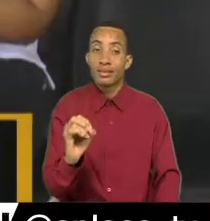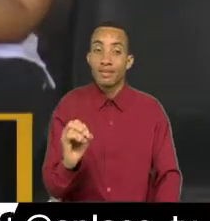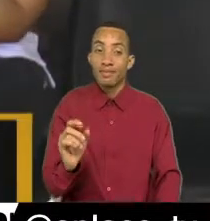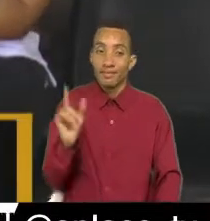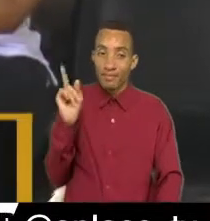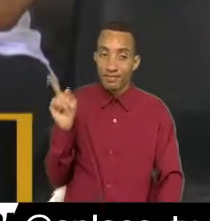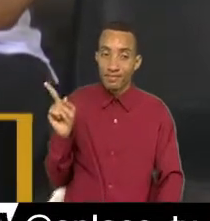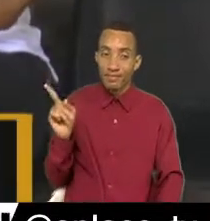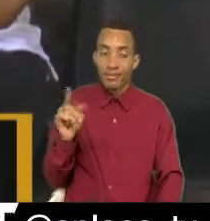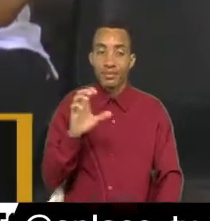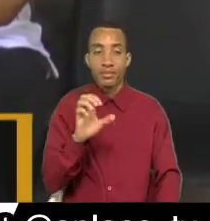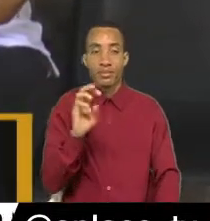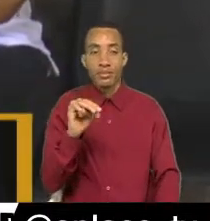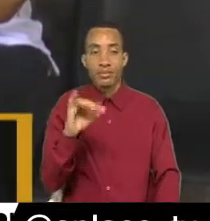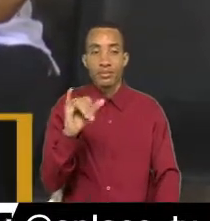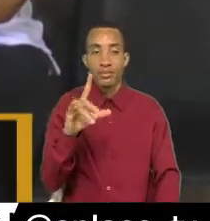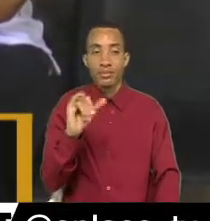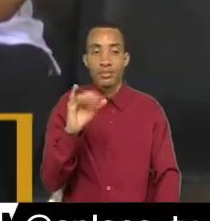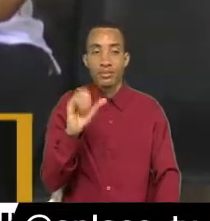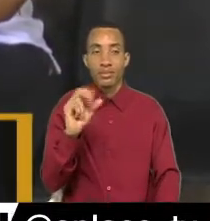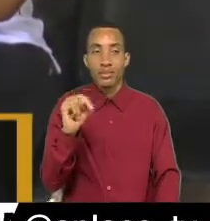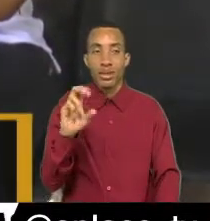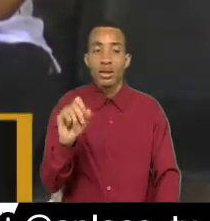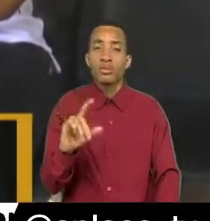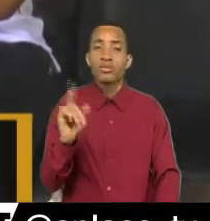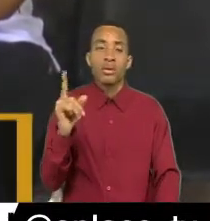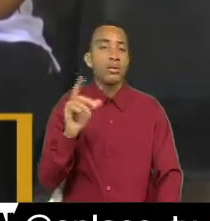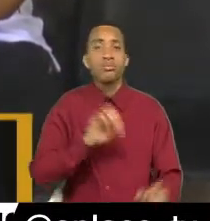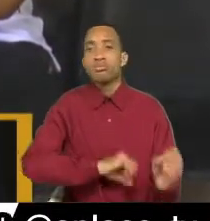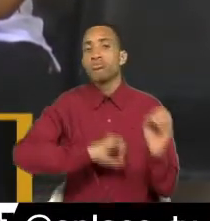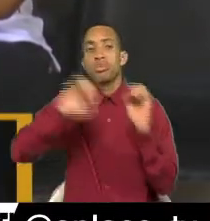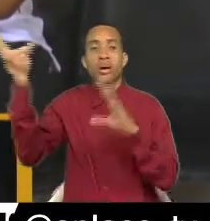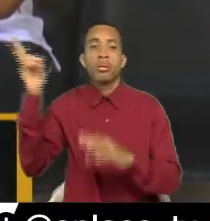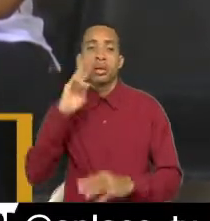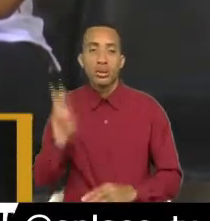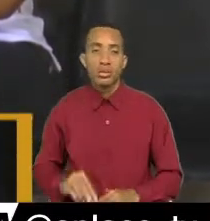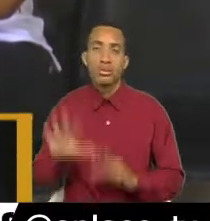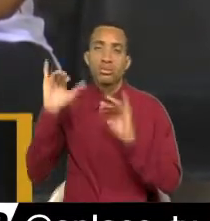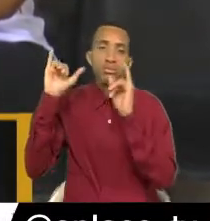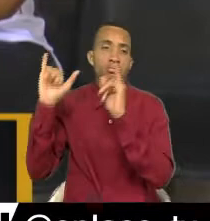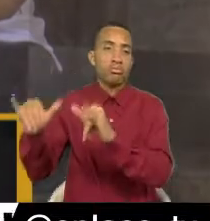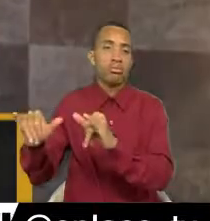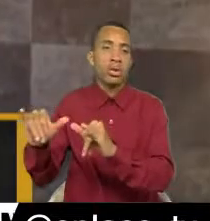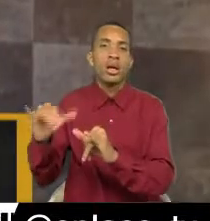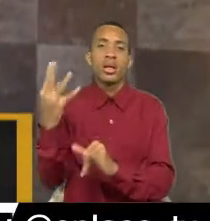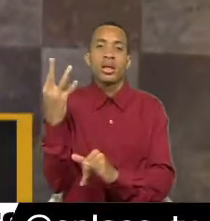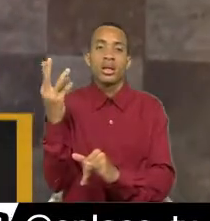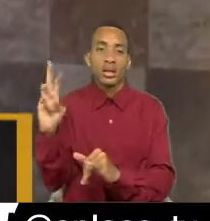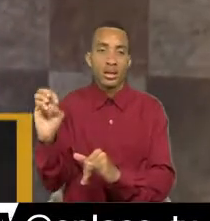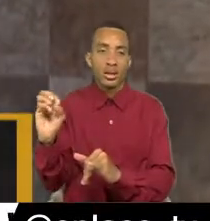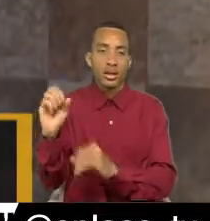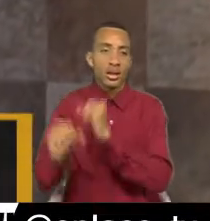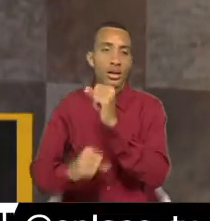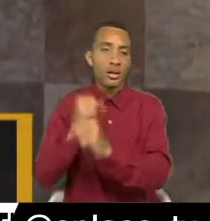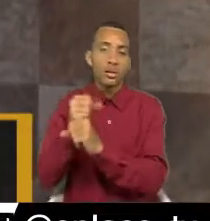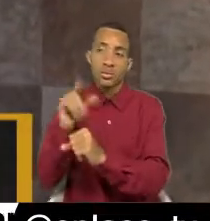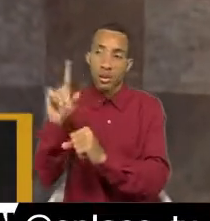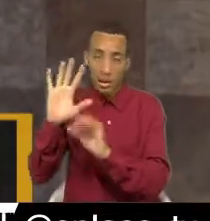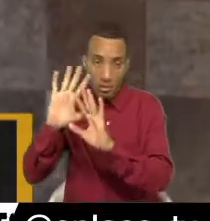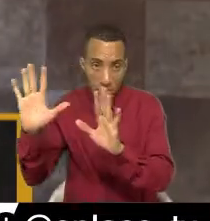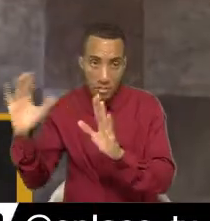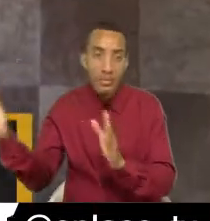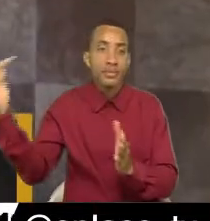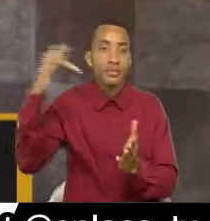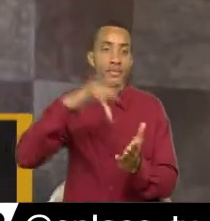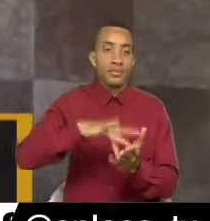Emiliano Pacheco, un colombiano que se radicó en Venezuela hace más de 30 años y que ahora regresó al país a buscar a sus familiares que, según él,